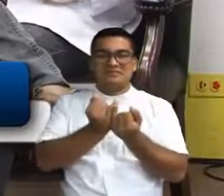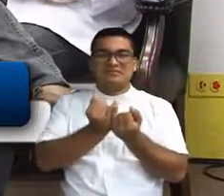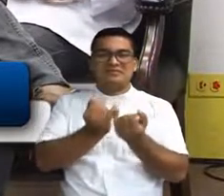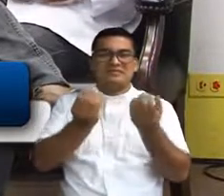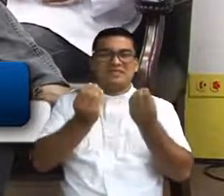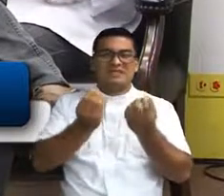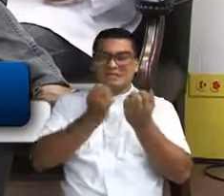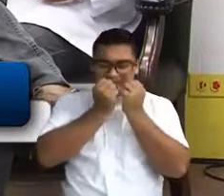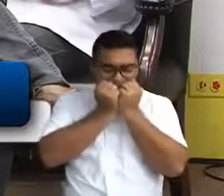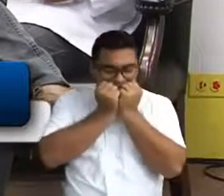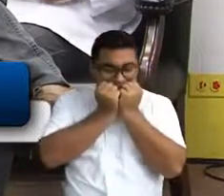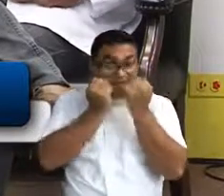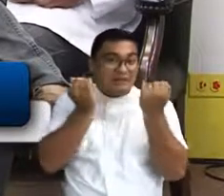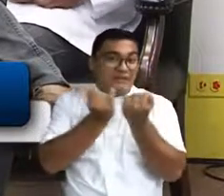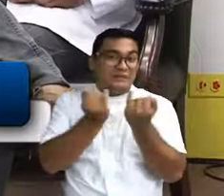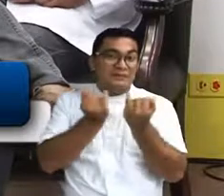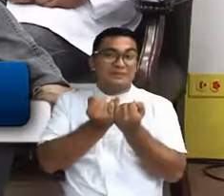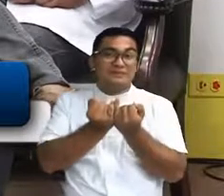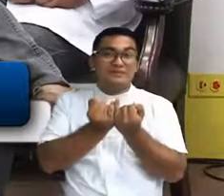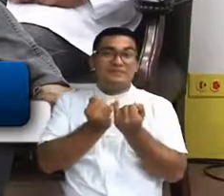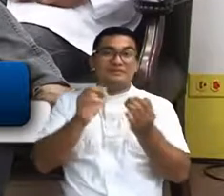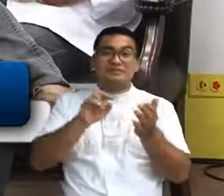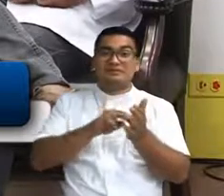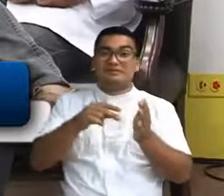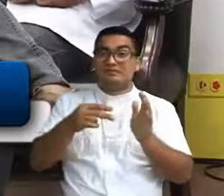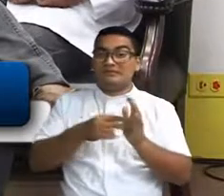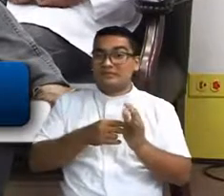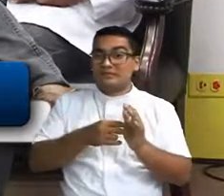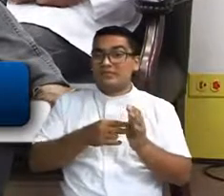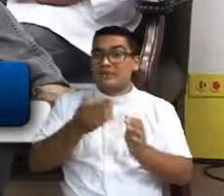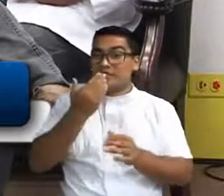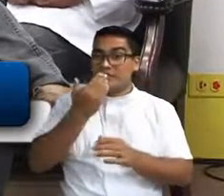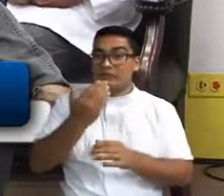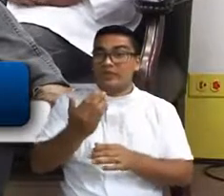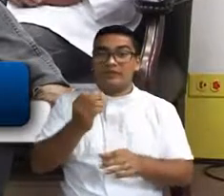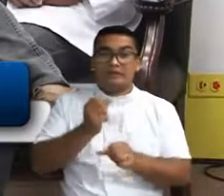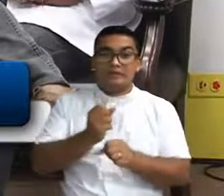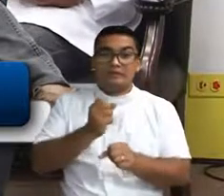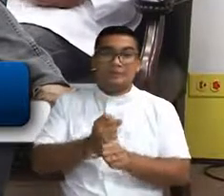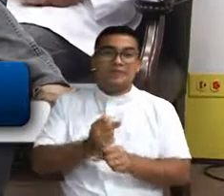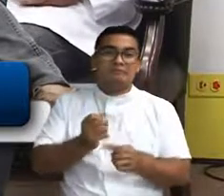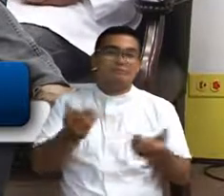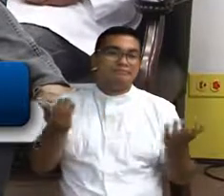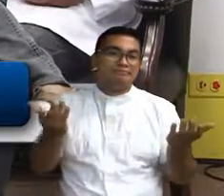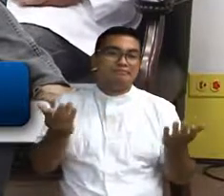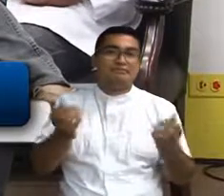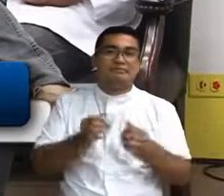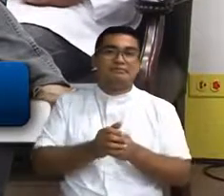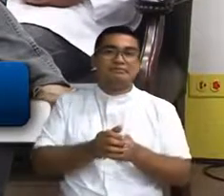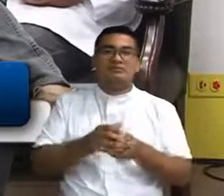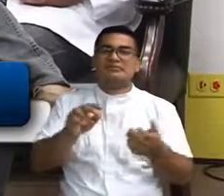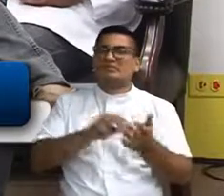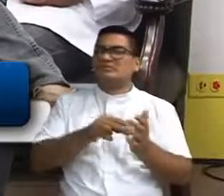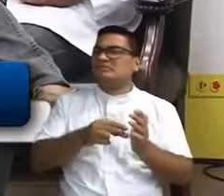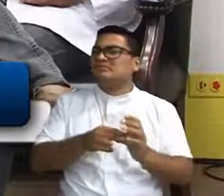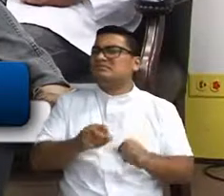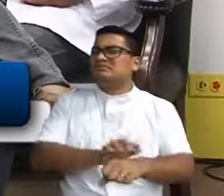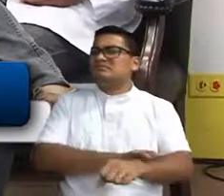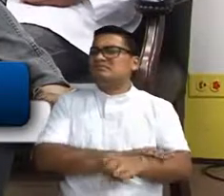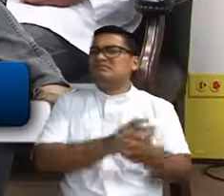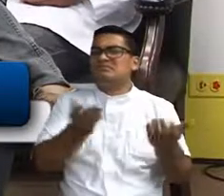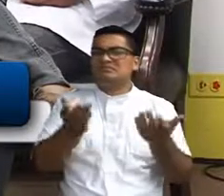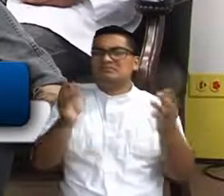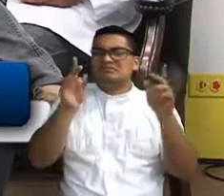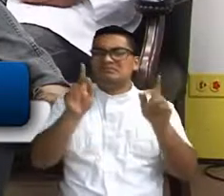mucha ansiedad y no vamos a desarrollar de forma efectiva nuestra labor. Uh-huh. ¿Cuáles son los síntomas? ¿Cómo nosotros